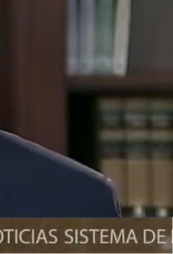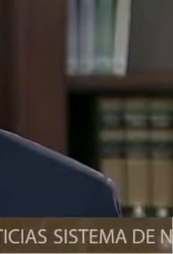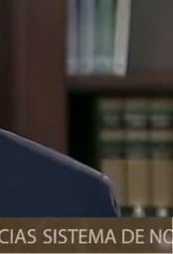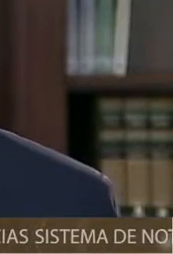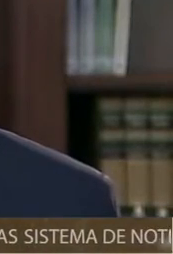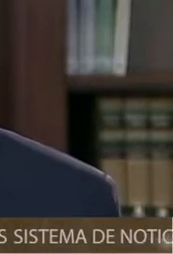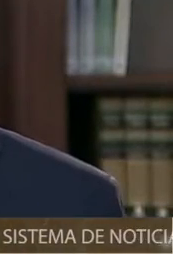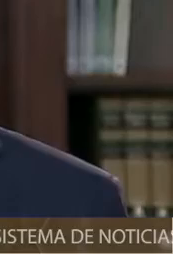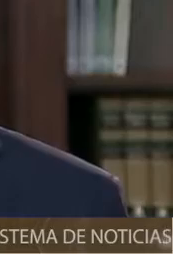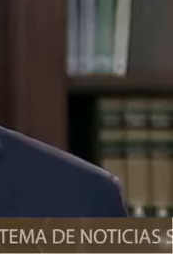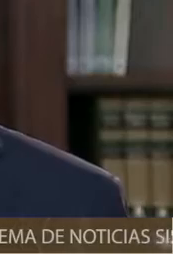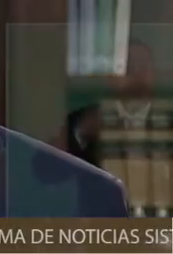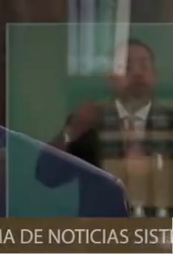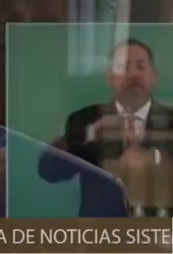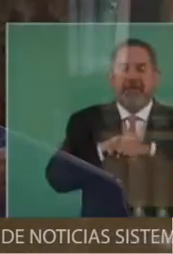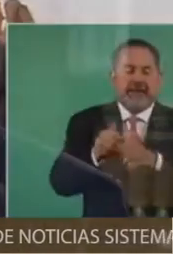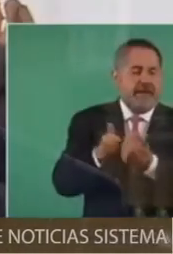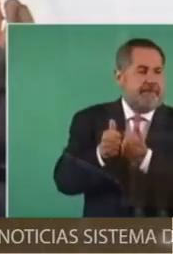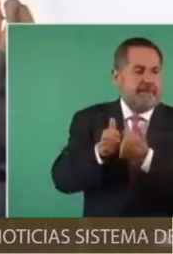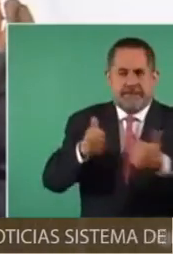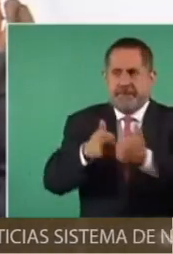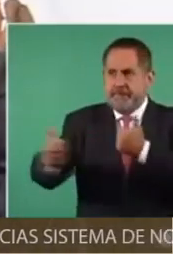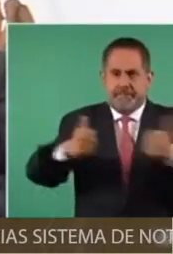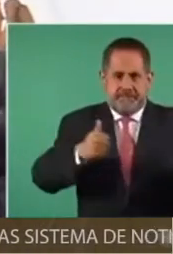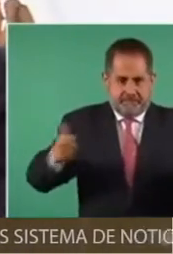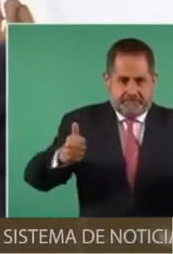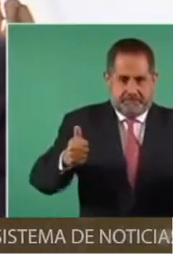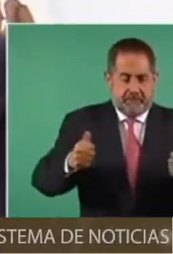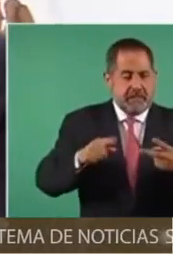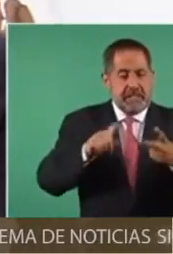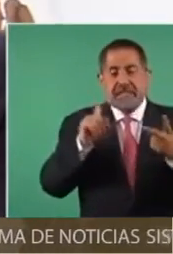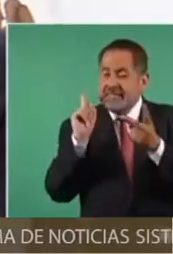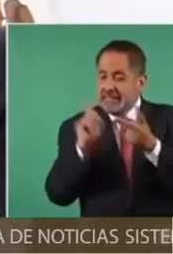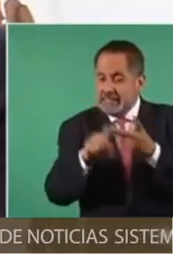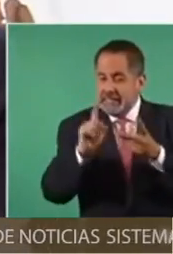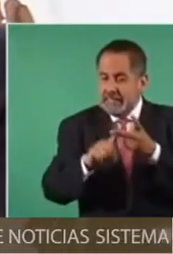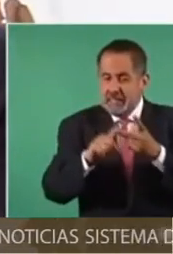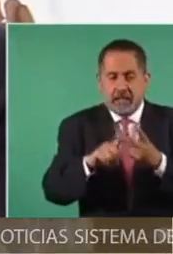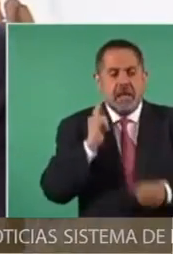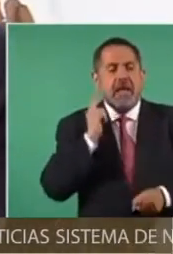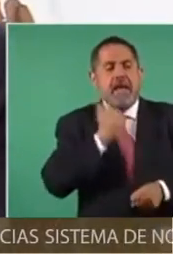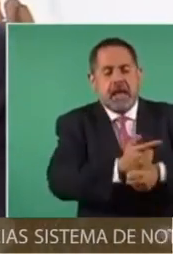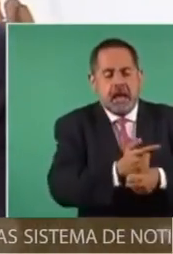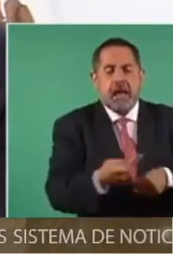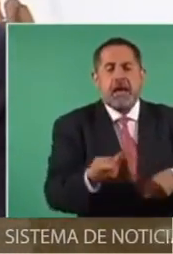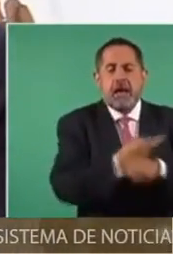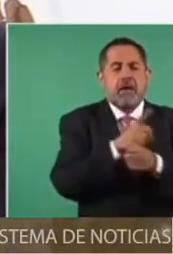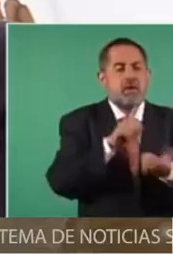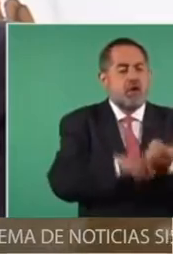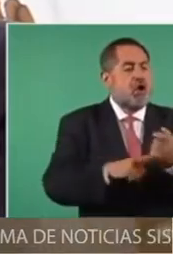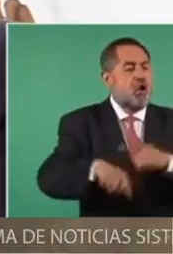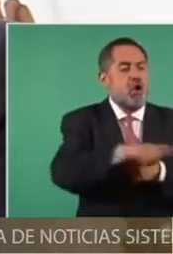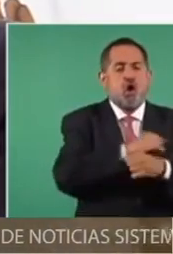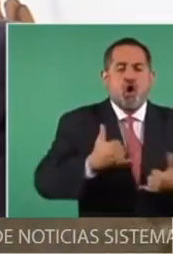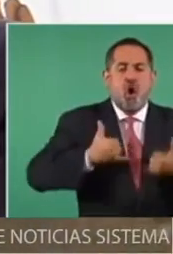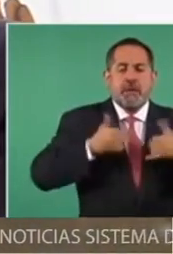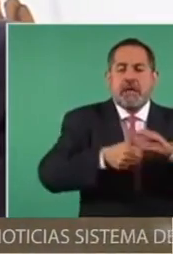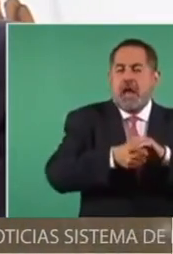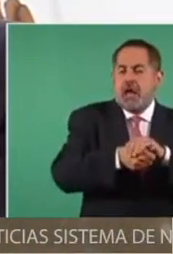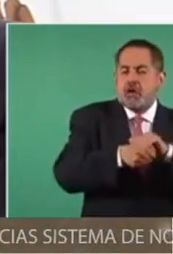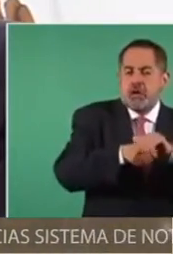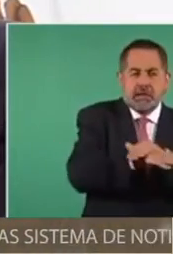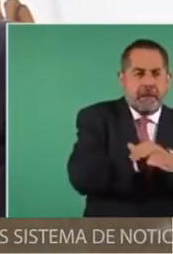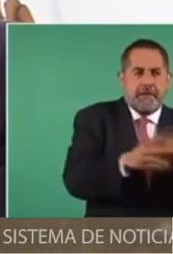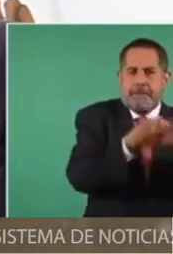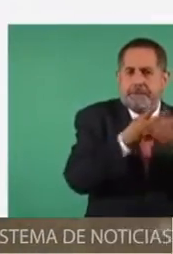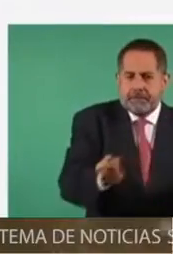de nada más y nada menos 6 milloncitos de dólares por alguna de las tranzas de Odebrecht. A ver si ahora sí